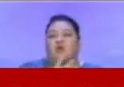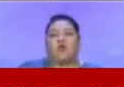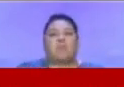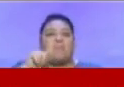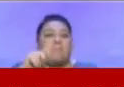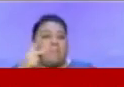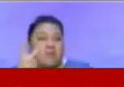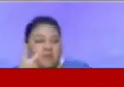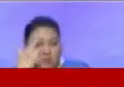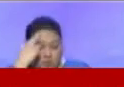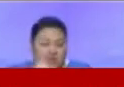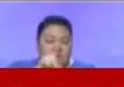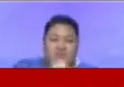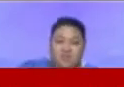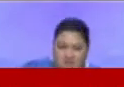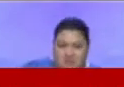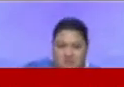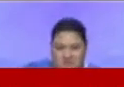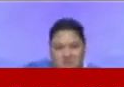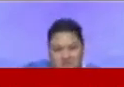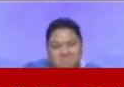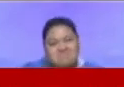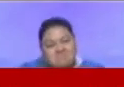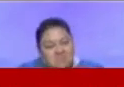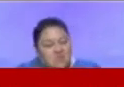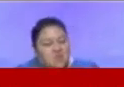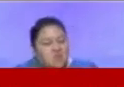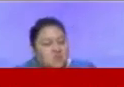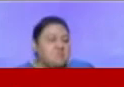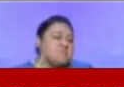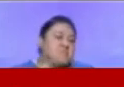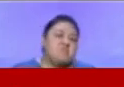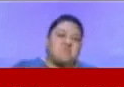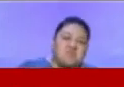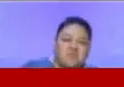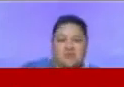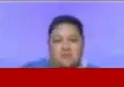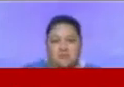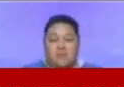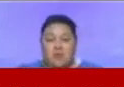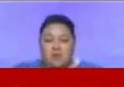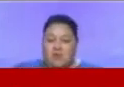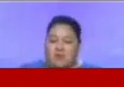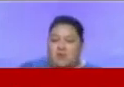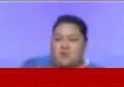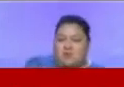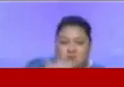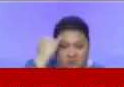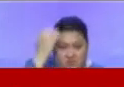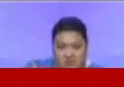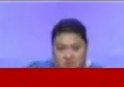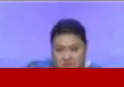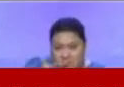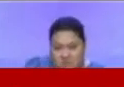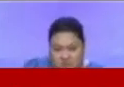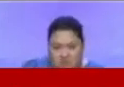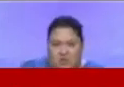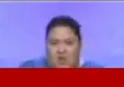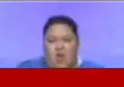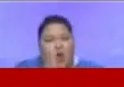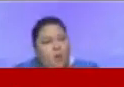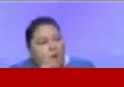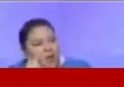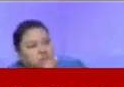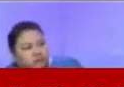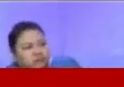encargado del despacho Javier Navarro Velasco, secretario general de gobierno, y van a estar a la espera de que el tribunal se pronuncie sobre esta